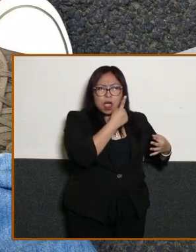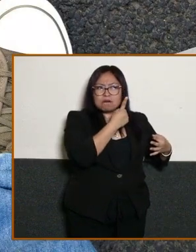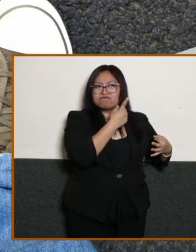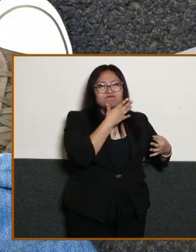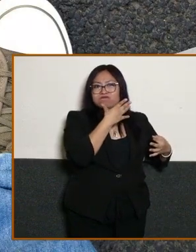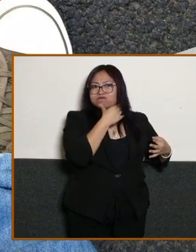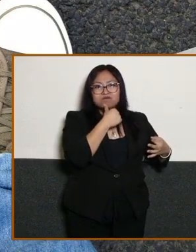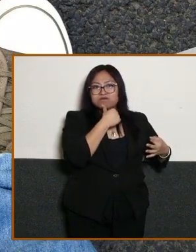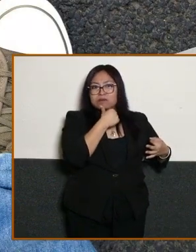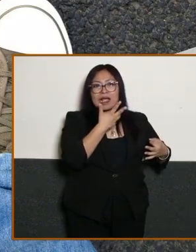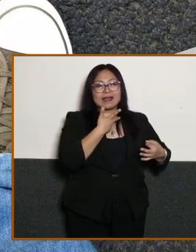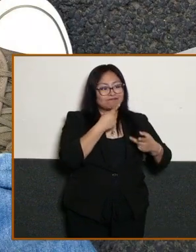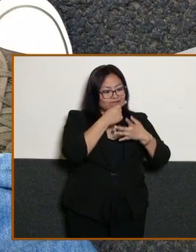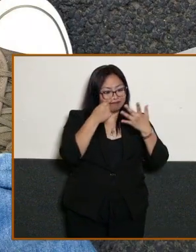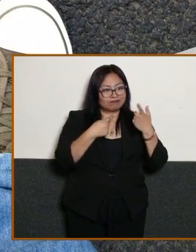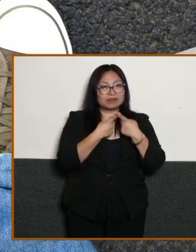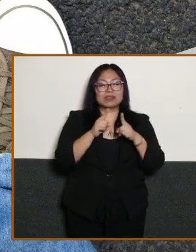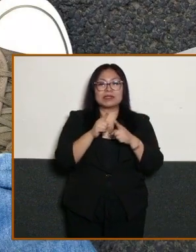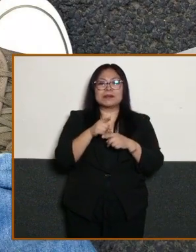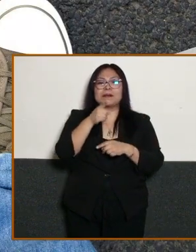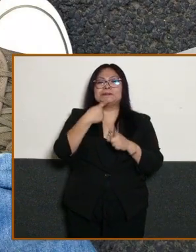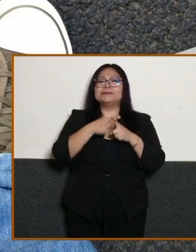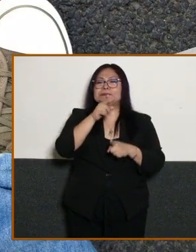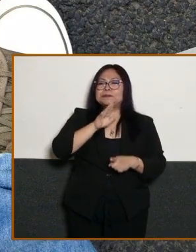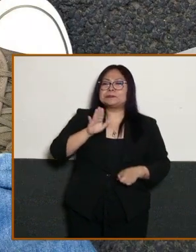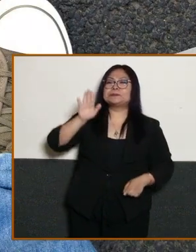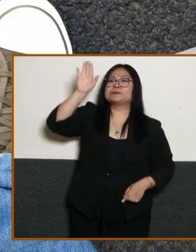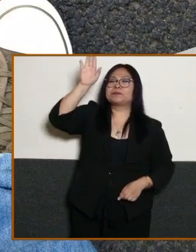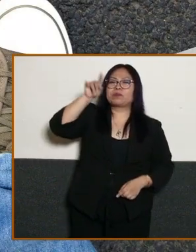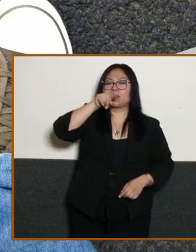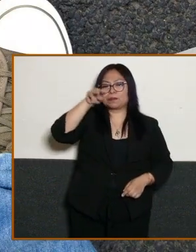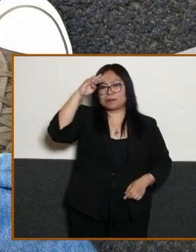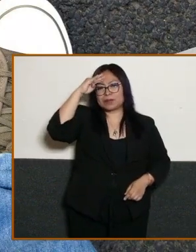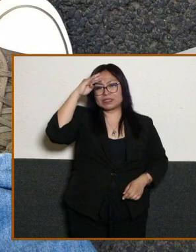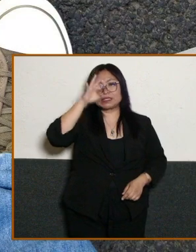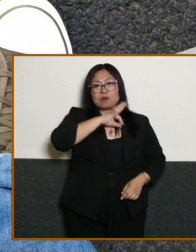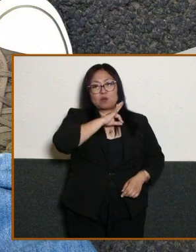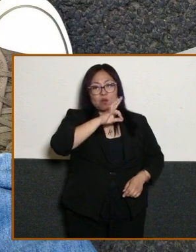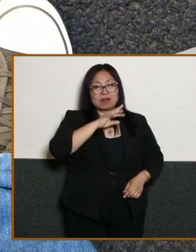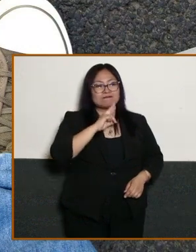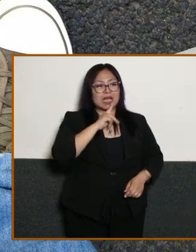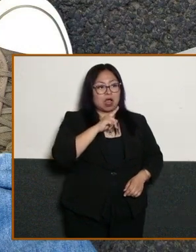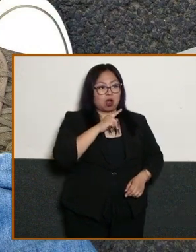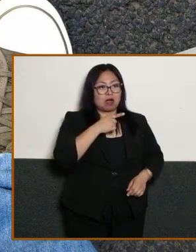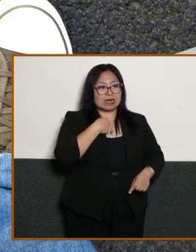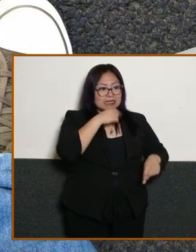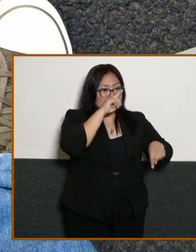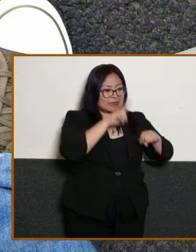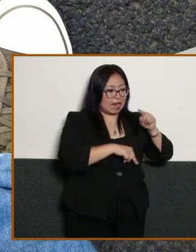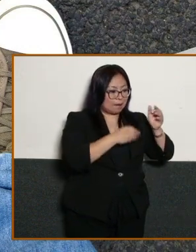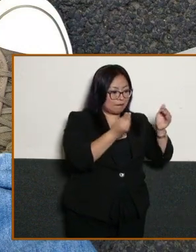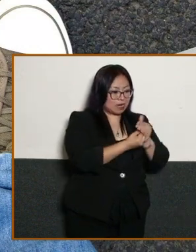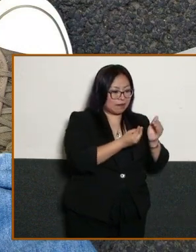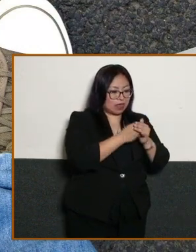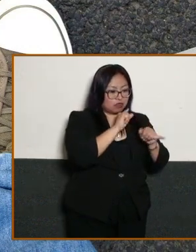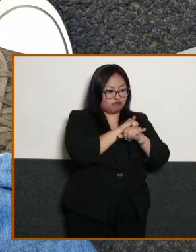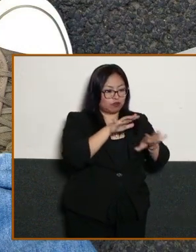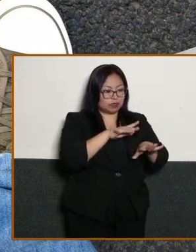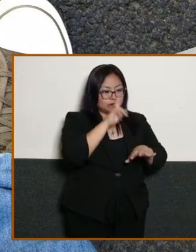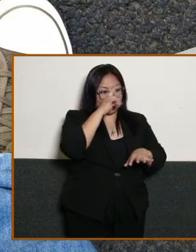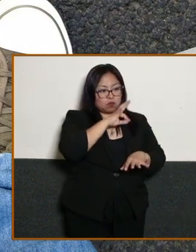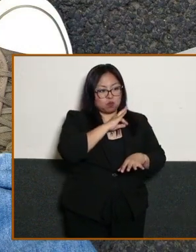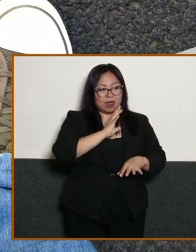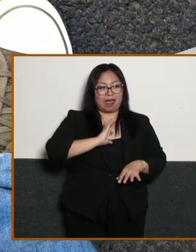levanten la mano las personas que creen que debemos de violar la privacidad de las personas. para curar el cáncer.